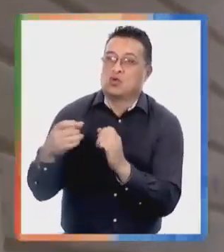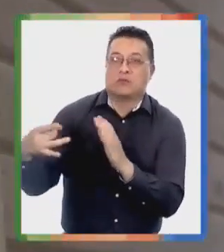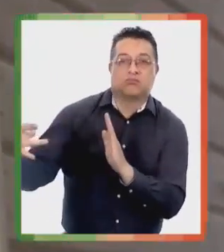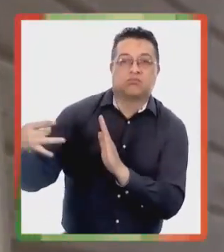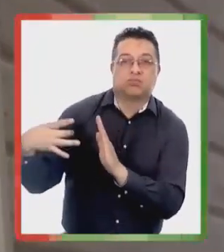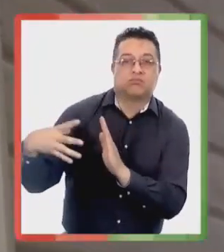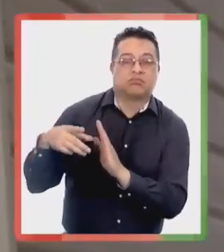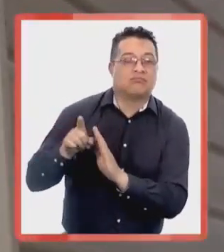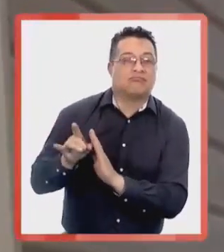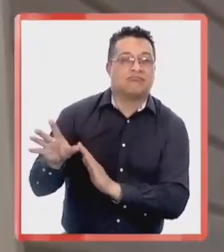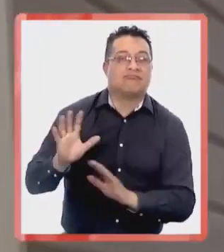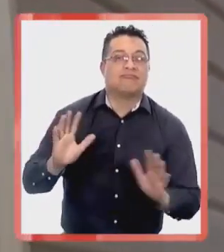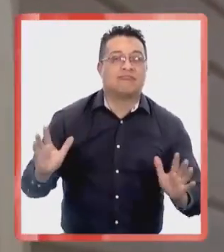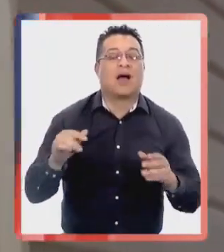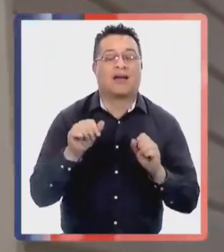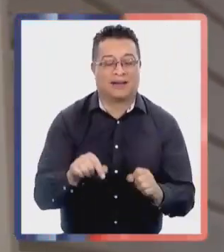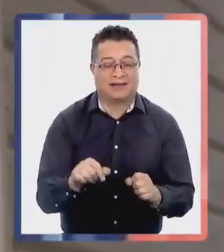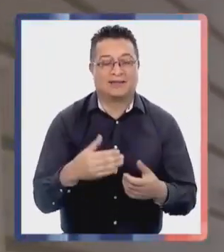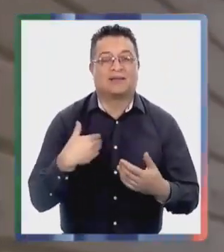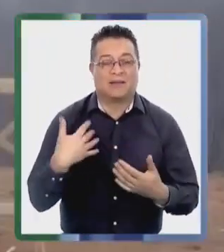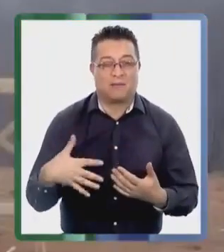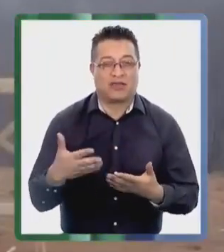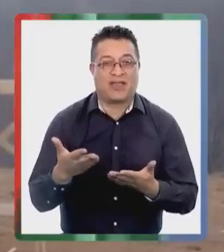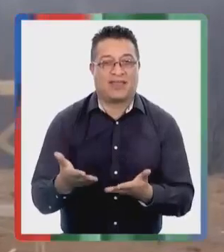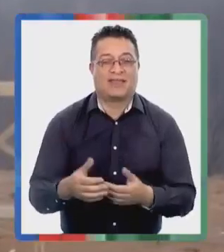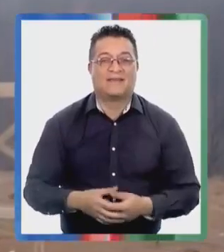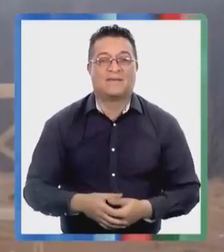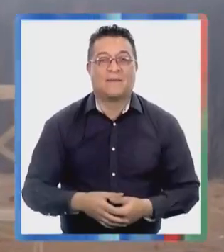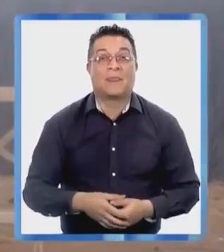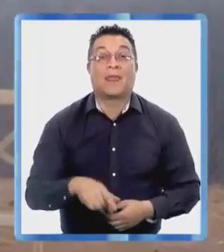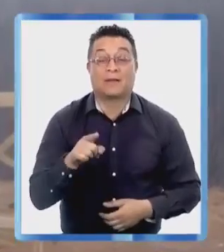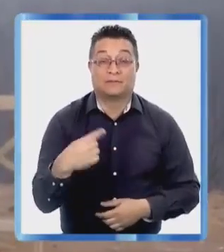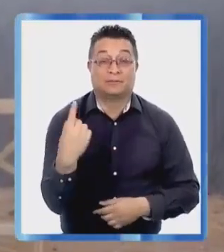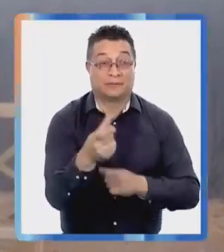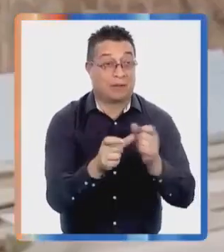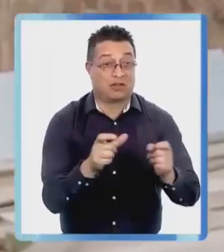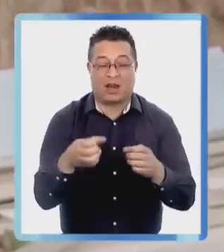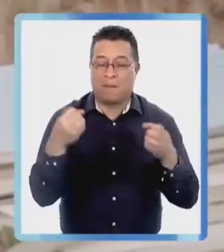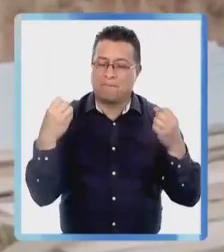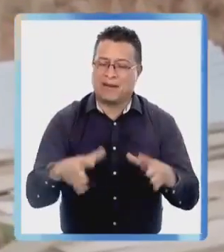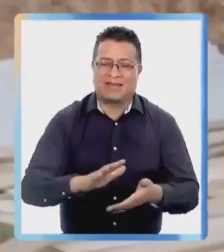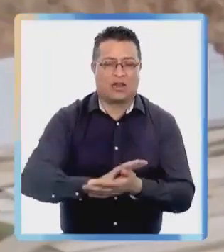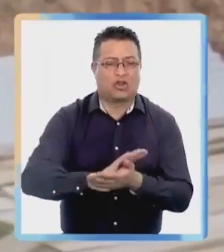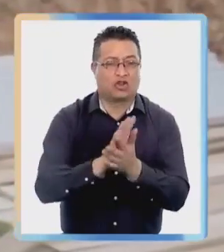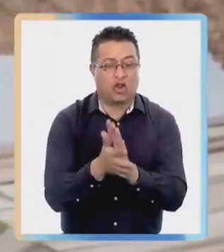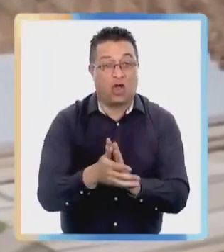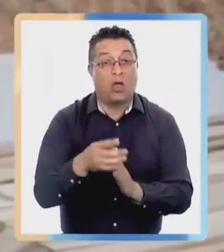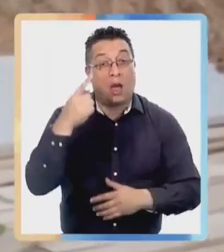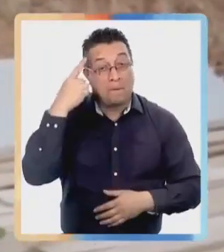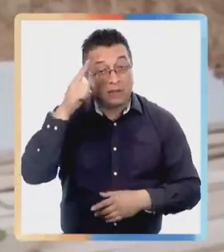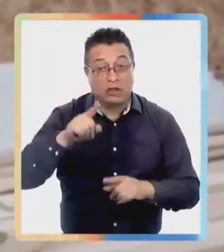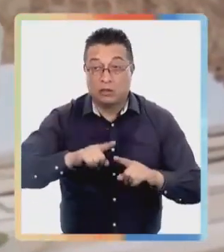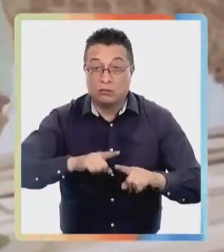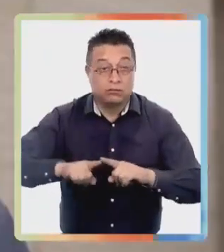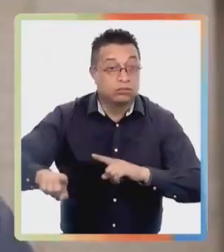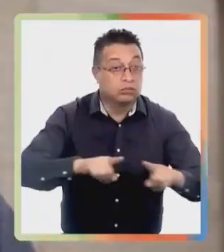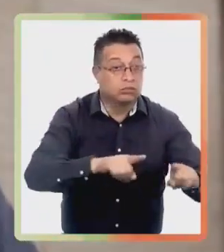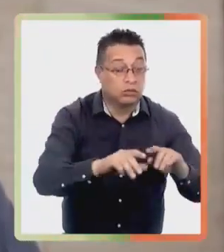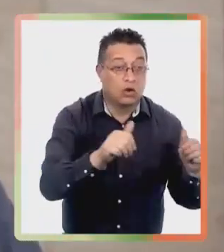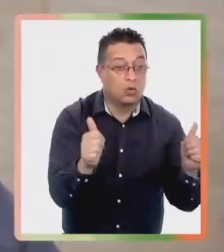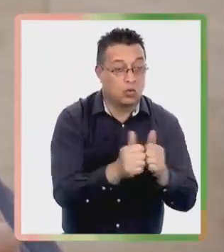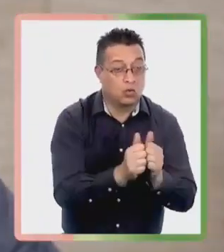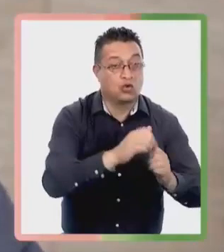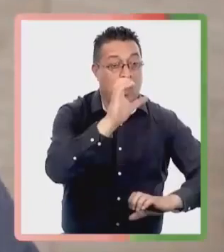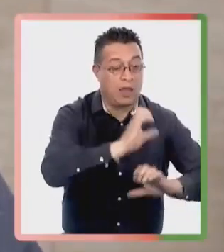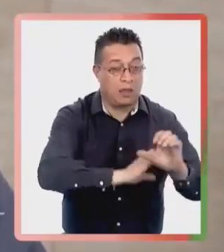las bajas temperaturas son algunos de los detalles de la obra. Nuestra gente perdió todo, sin embargo, a través de las gestiones que hemos